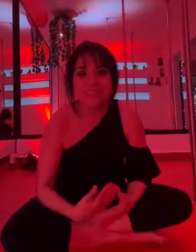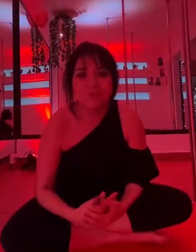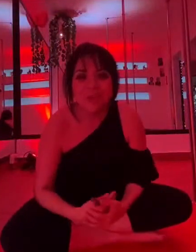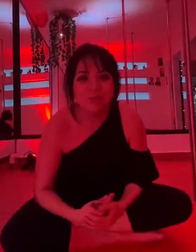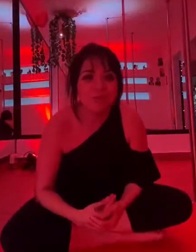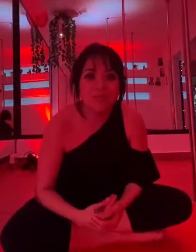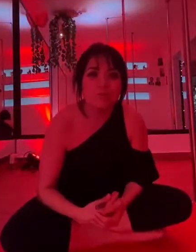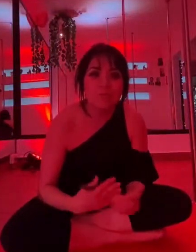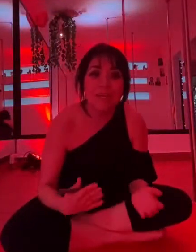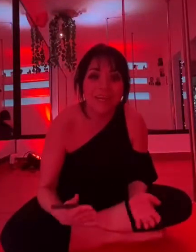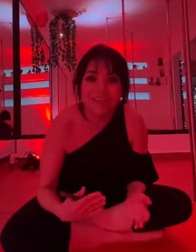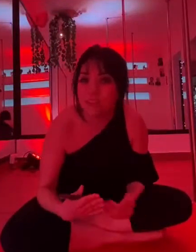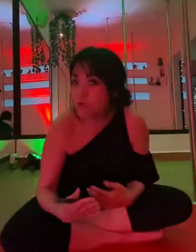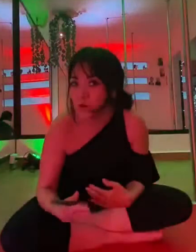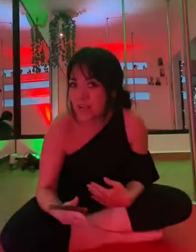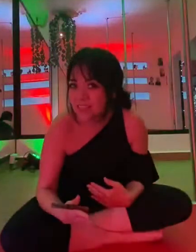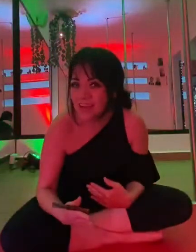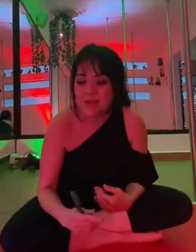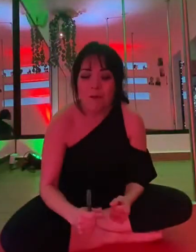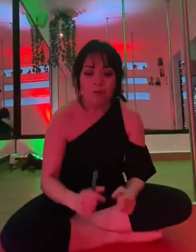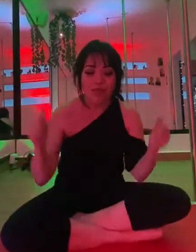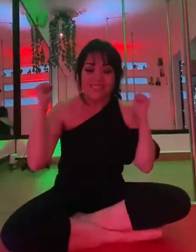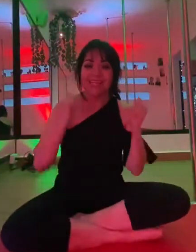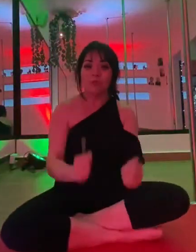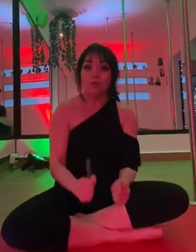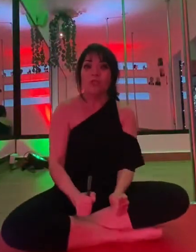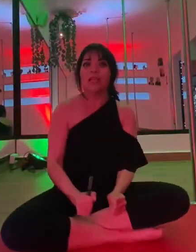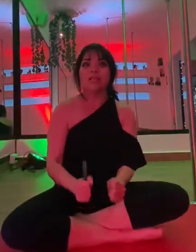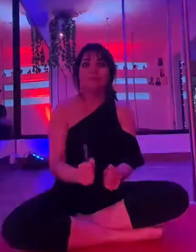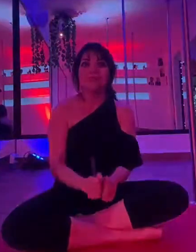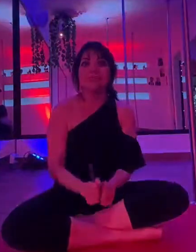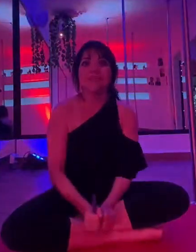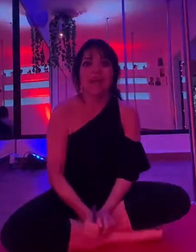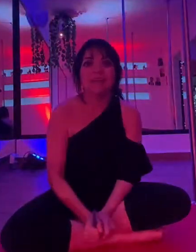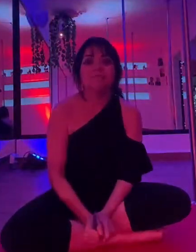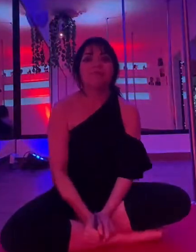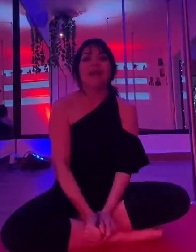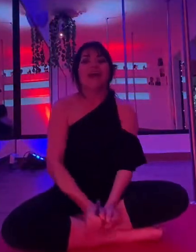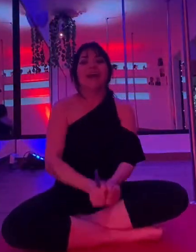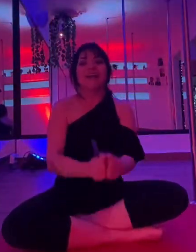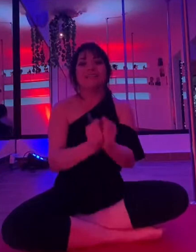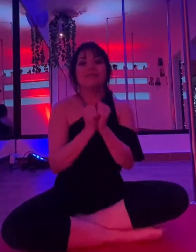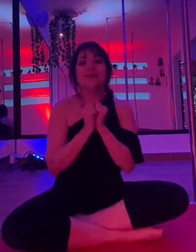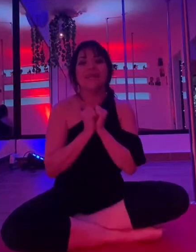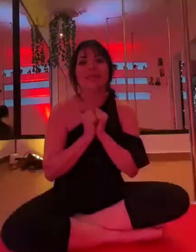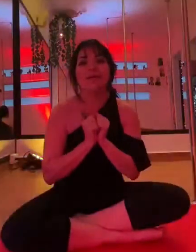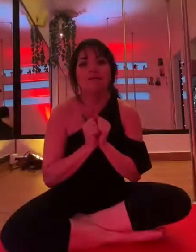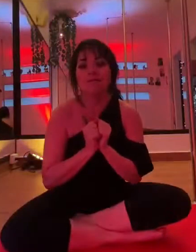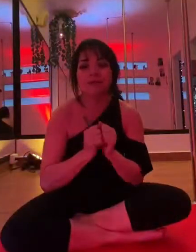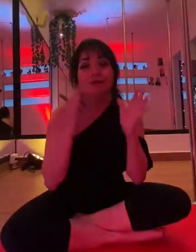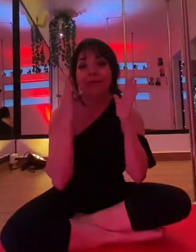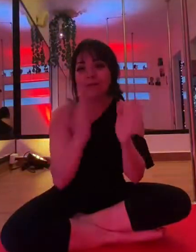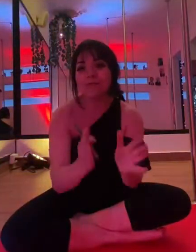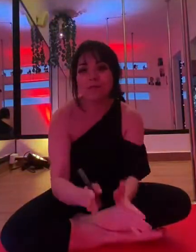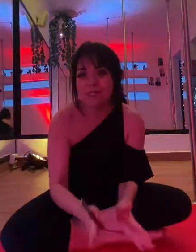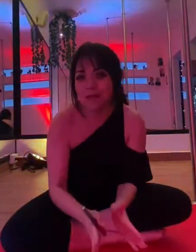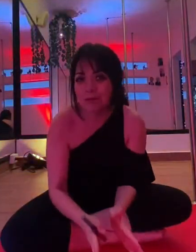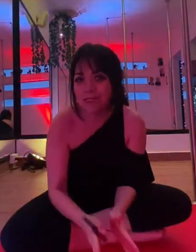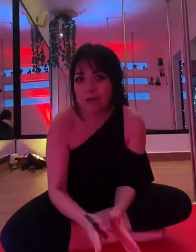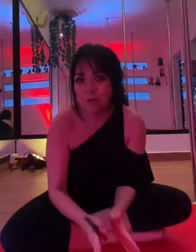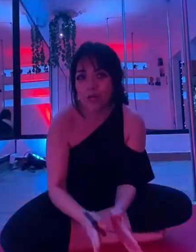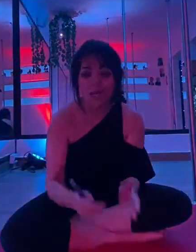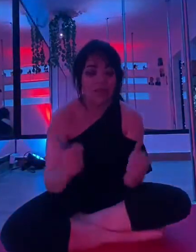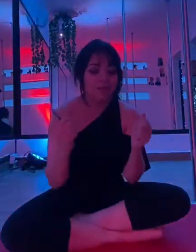Y poder hacer una rutina muy pequeña en su casa, porque esta rutina las va a enseñar a que se vayan a ver